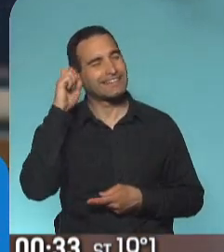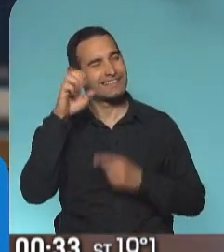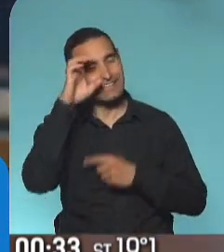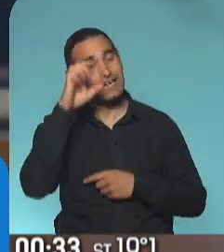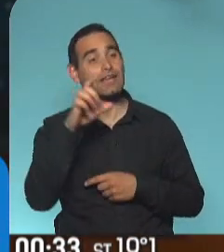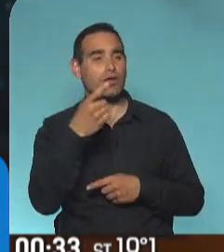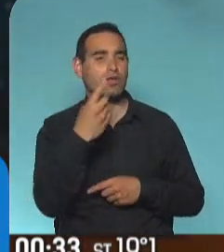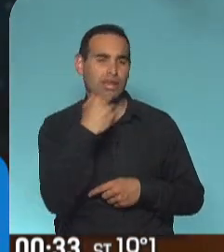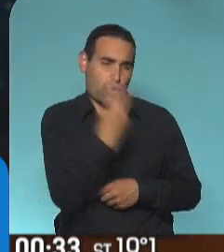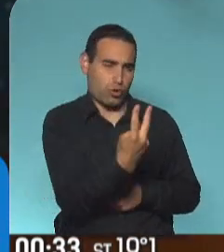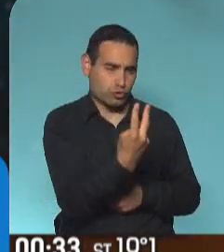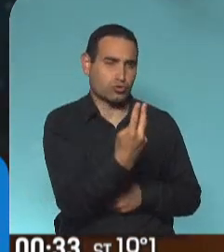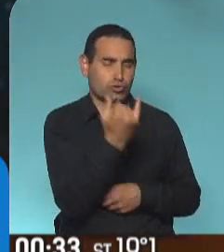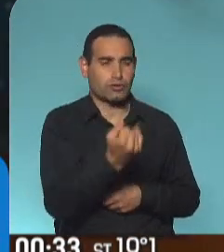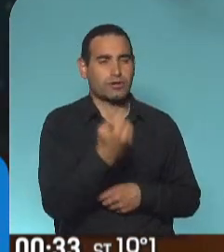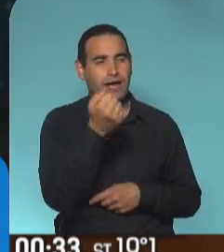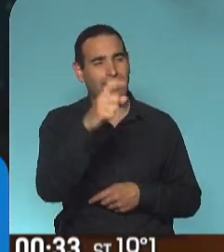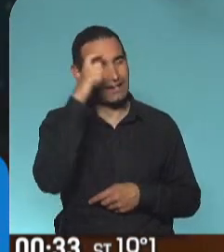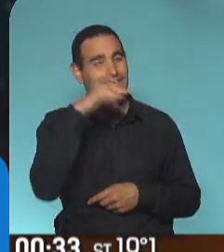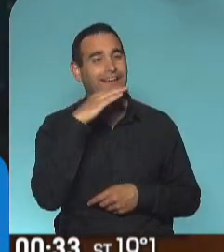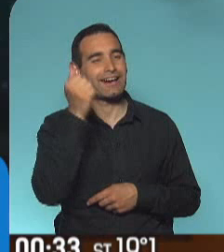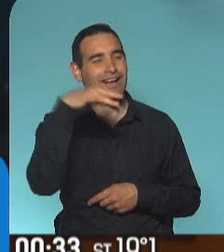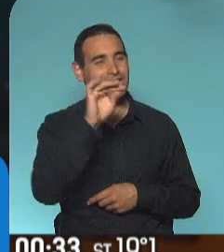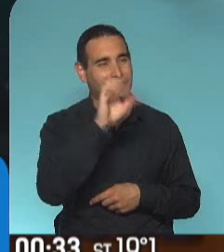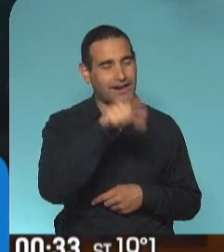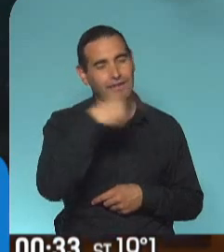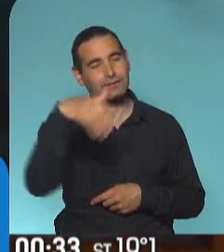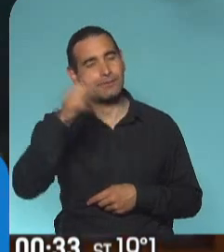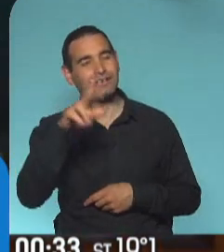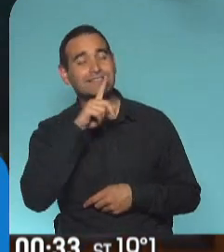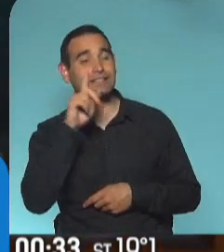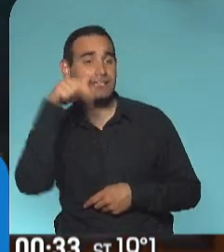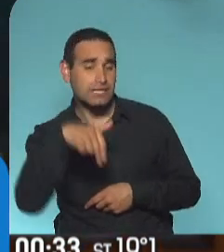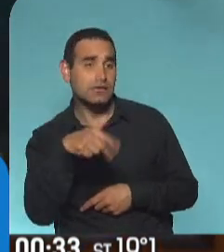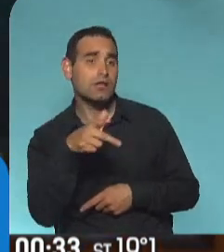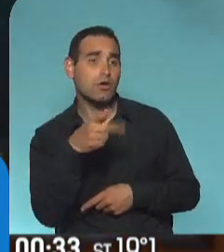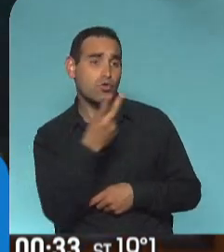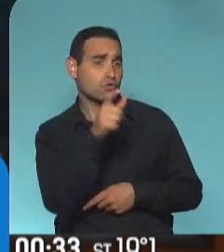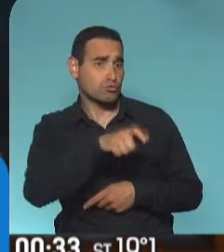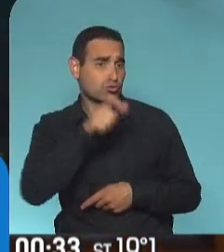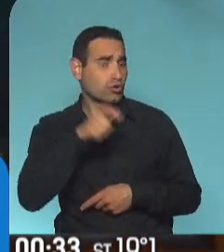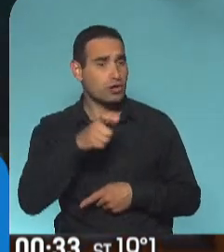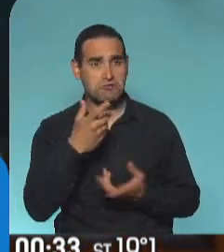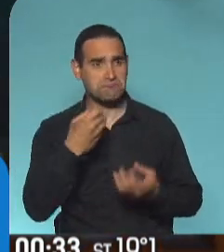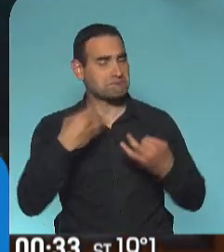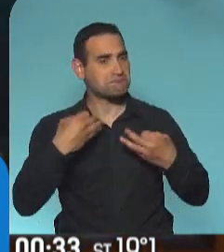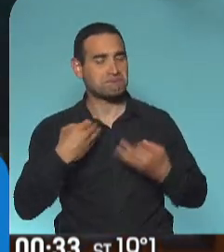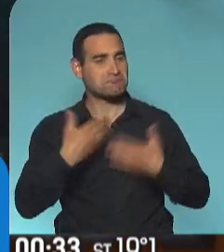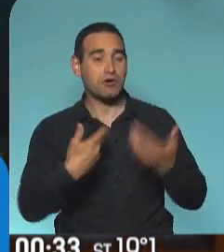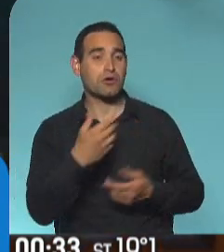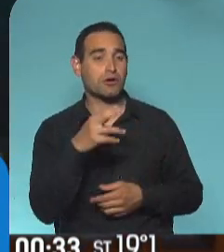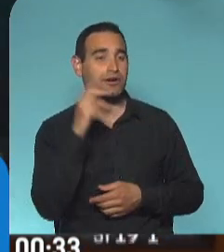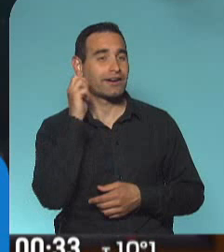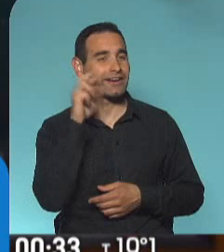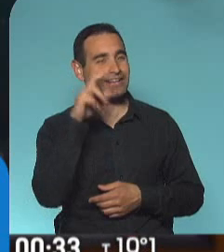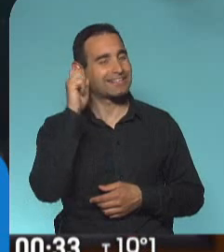tienen otros dos hijos, Alejandra y Martín. Dos personas que estaban en pleno crecimiento. Graciela era profesora